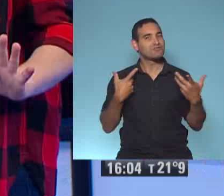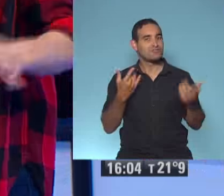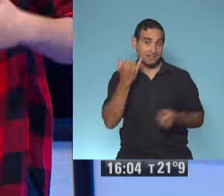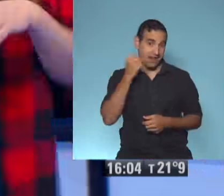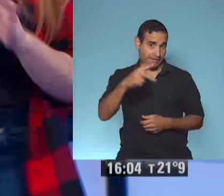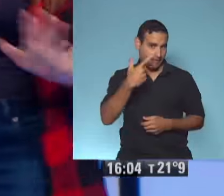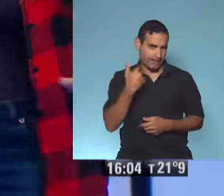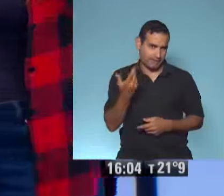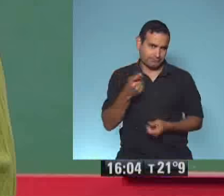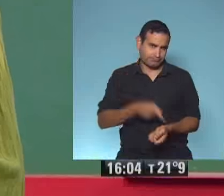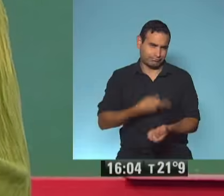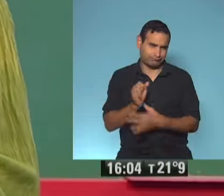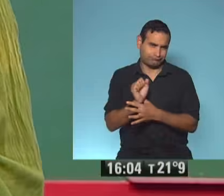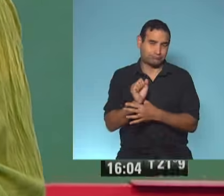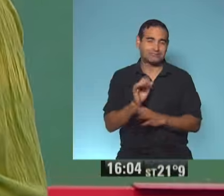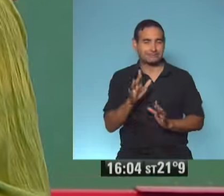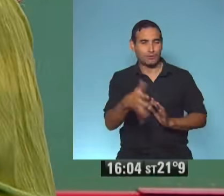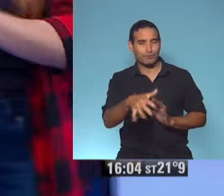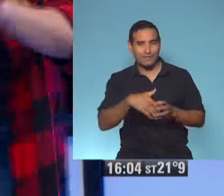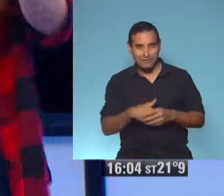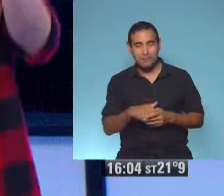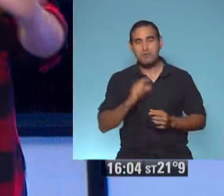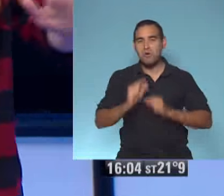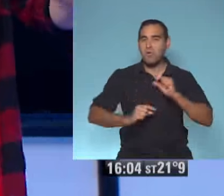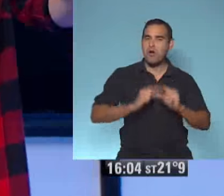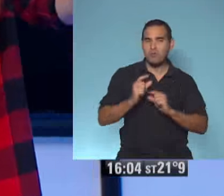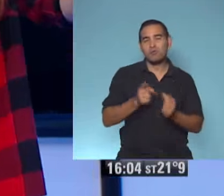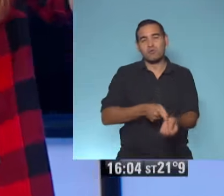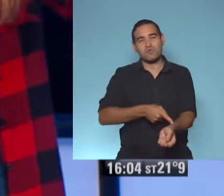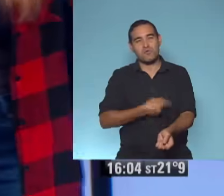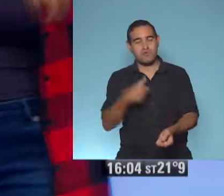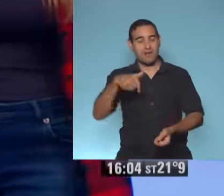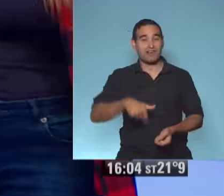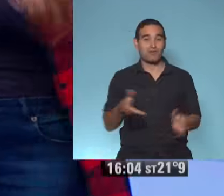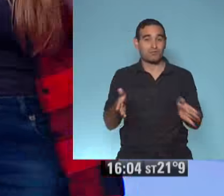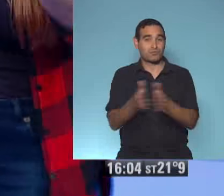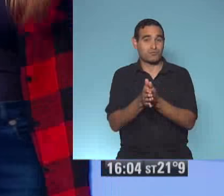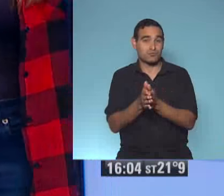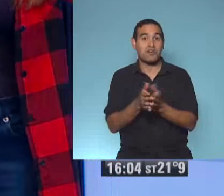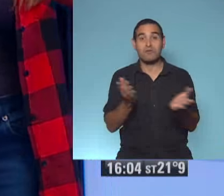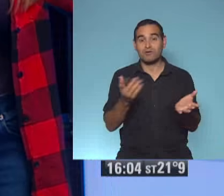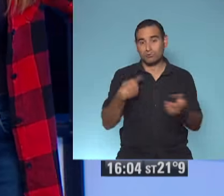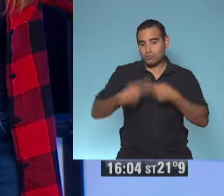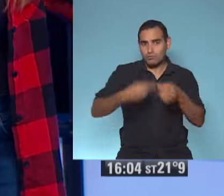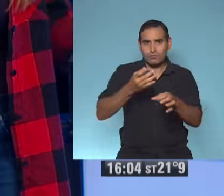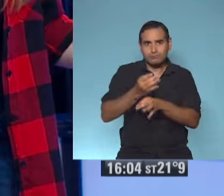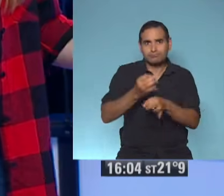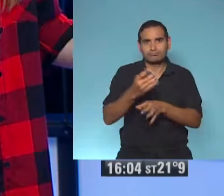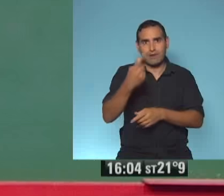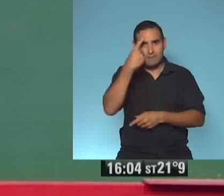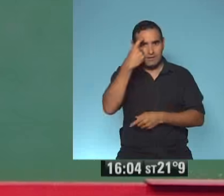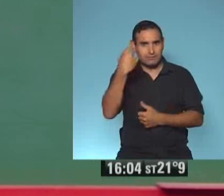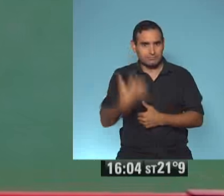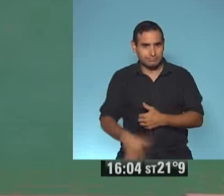día, ya estás afiladísima, ¿eh? Más o menos. De a poquito nos vamos acostumbrando a estar acá todos juntos, pero seguimos aprendiendo un montón de cosas, ¿o no,